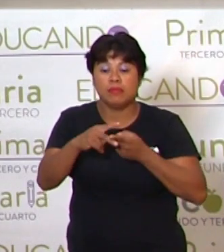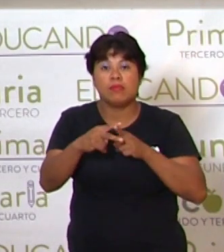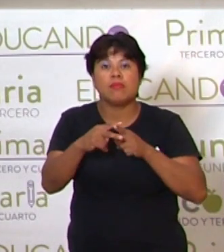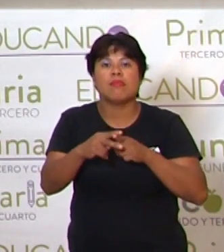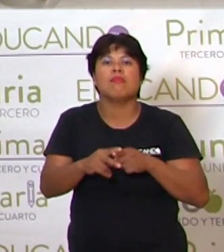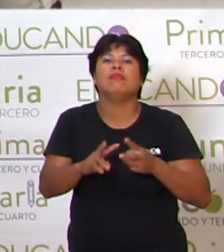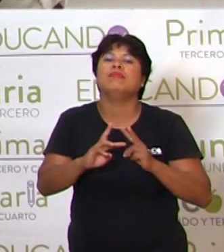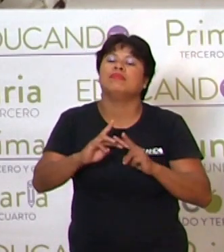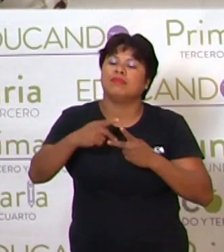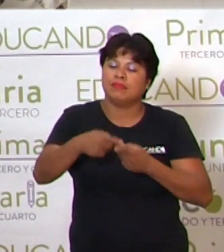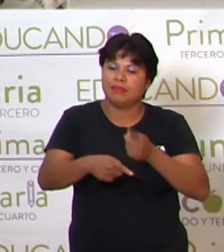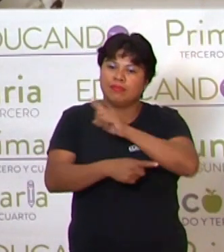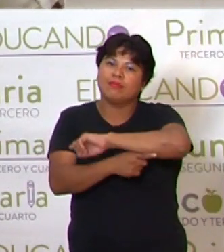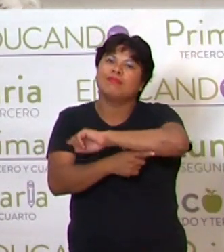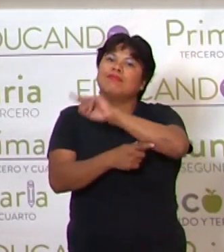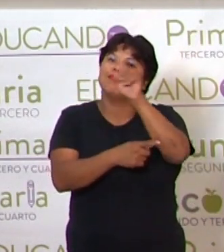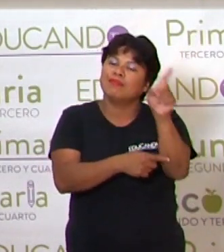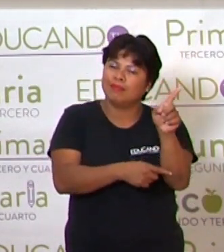En sentido